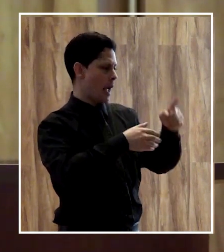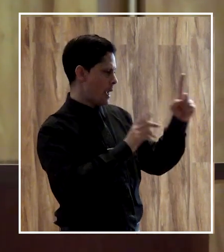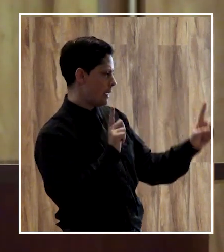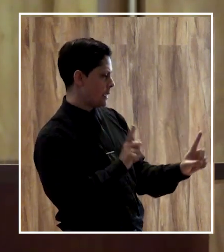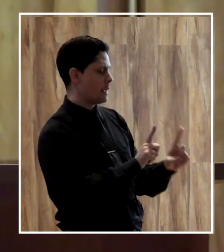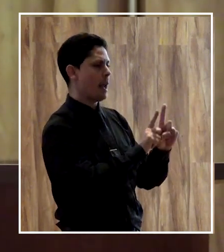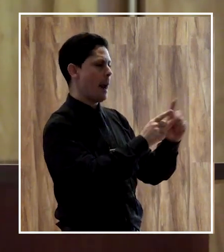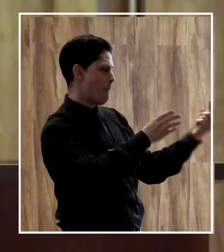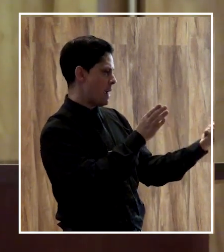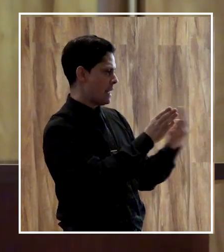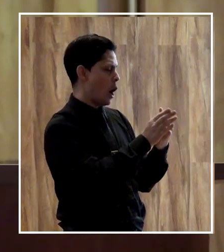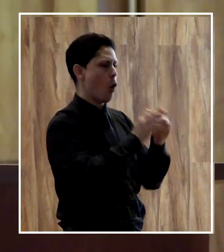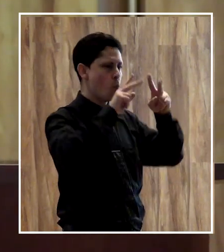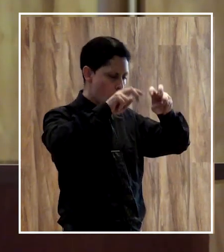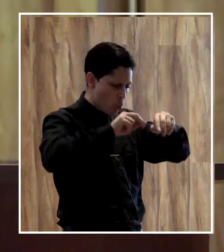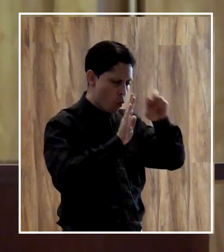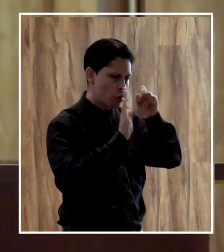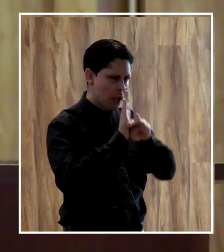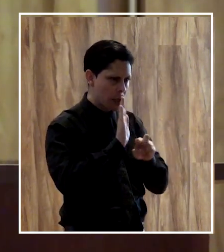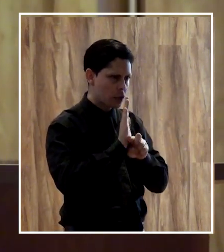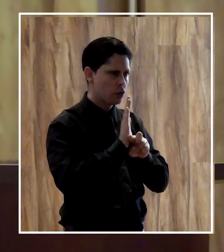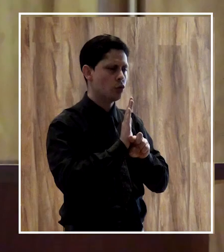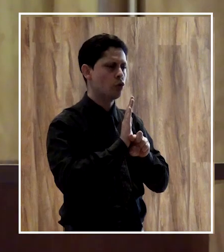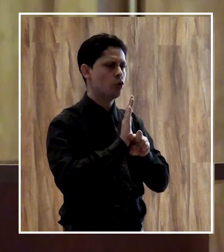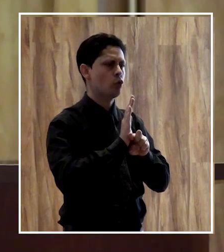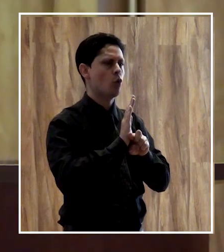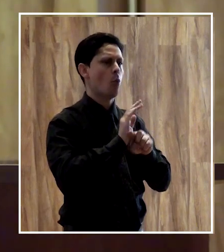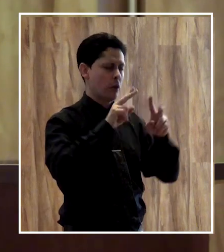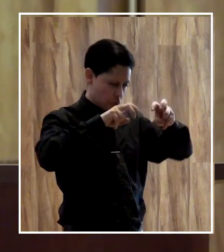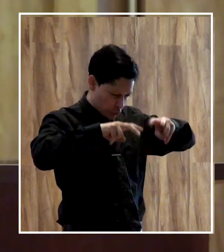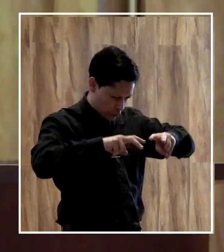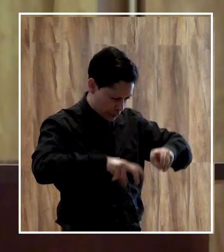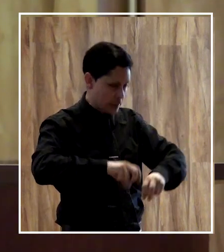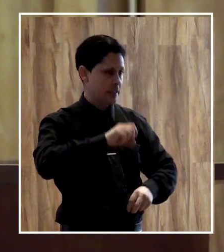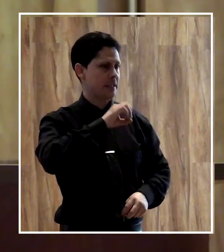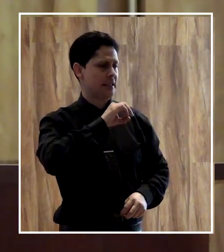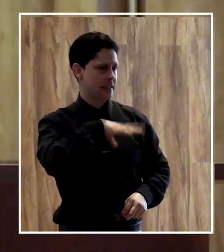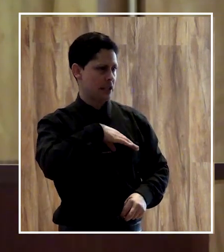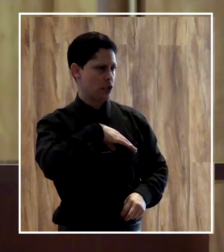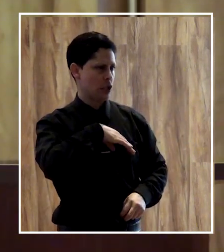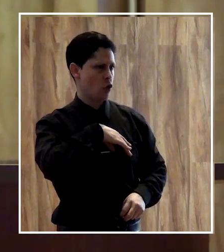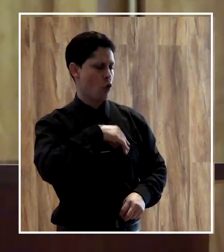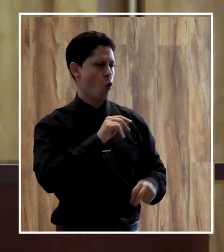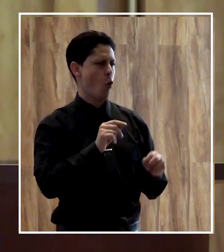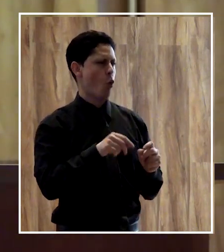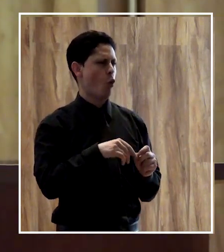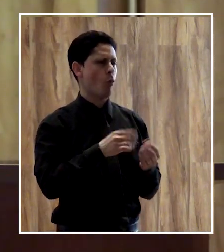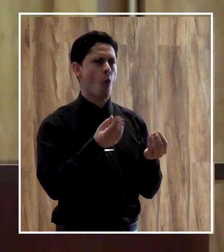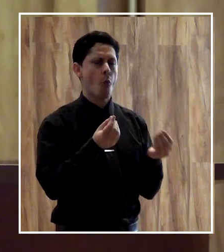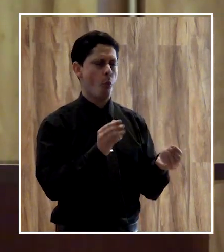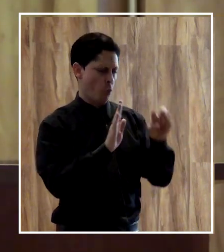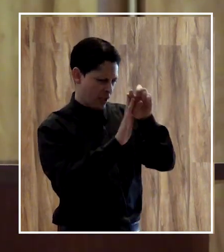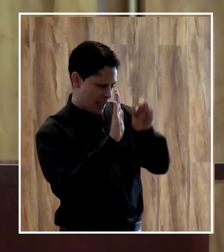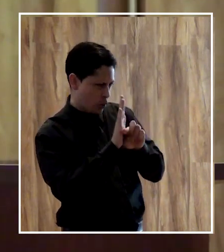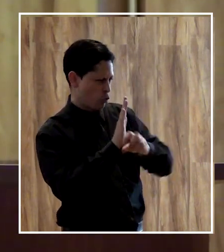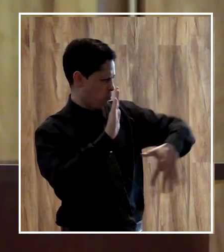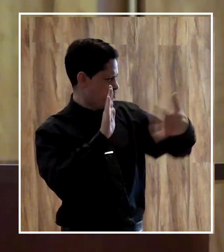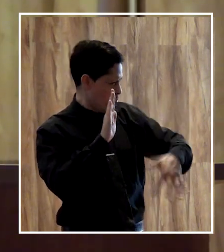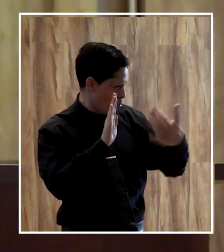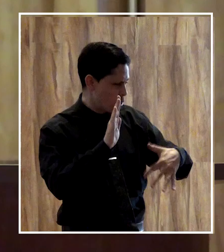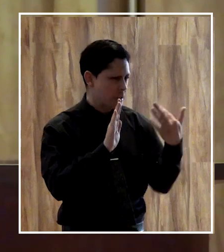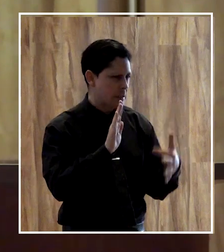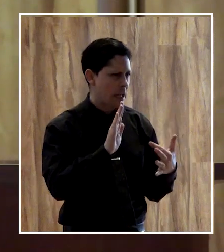un poderoso proyecto de investigación sobre educación en Chile, un proyecto anillo de investigación